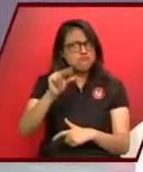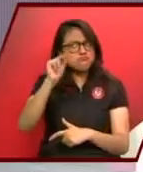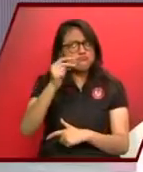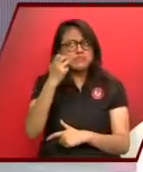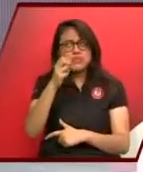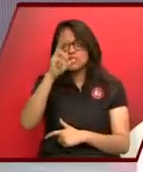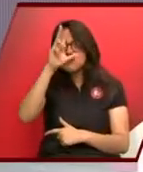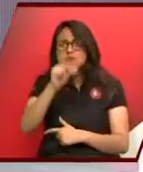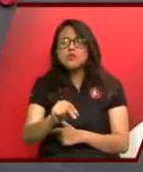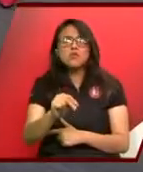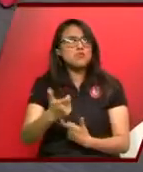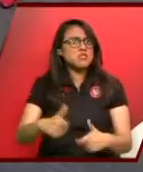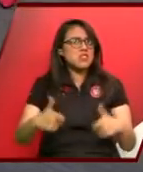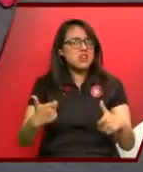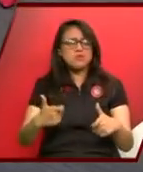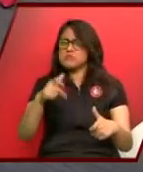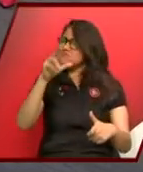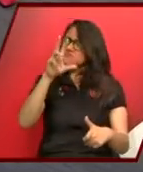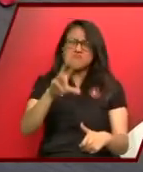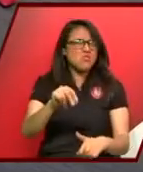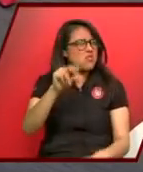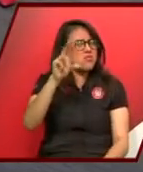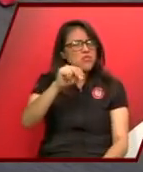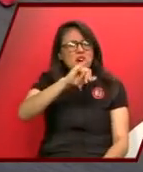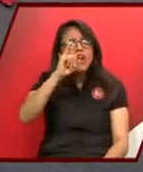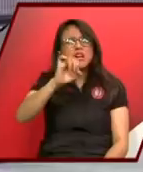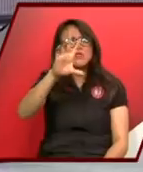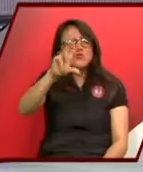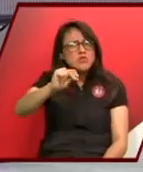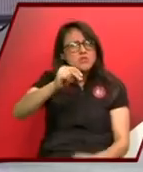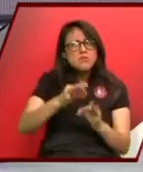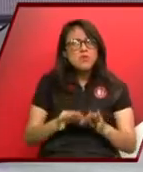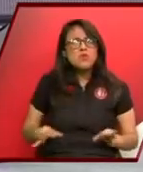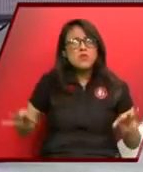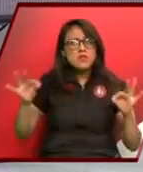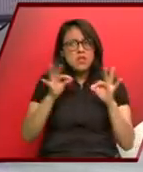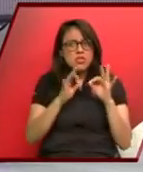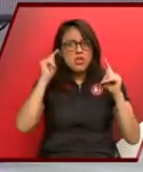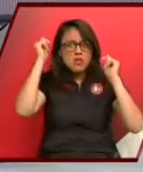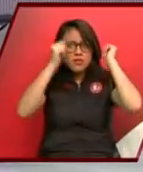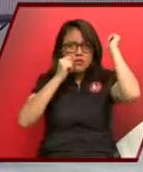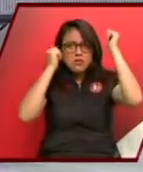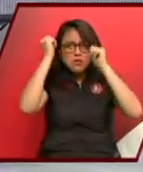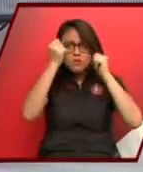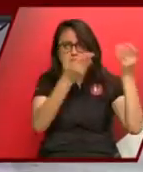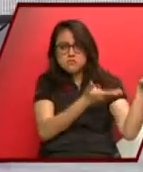es eso, exactamente. No es de riquillos. Es lo que menos importa. Aunque los turistas que